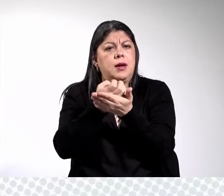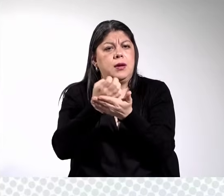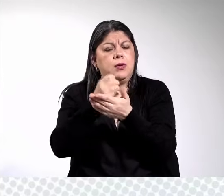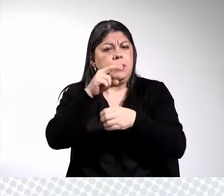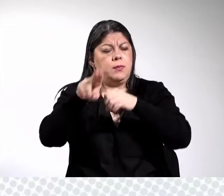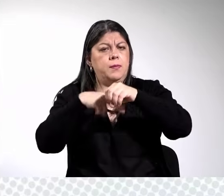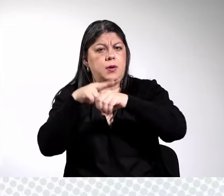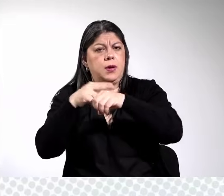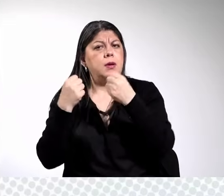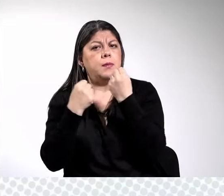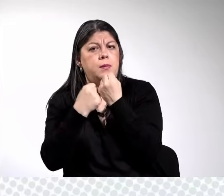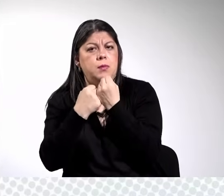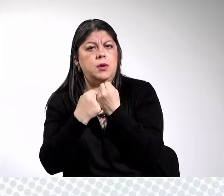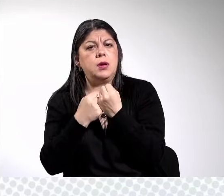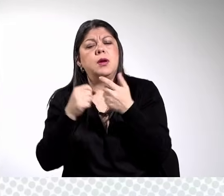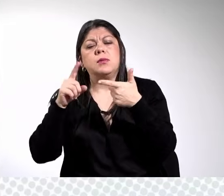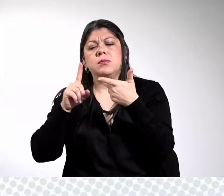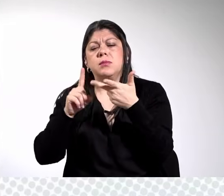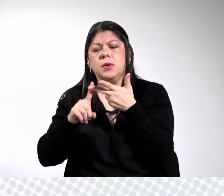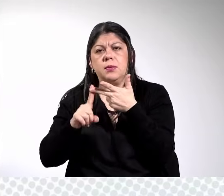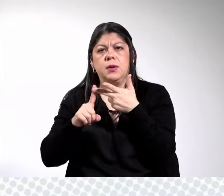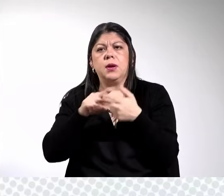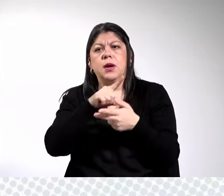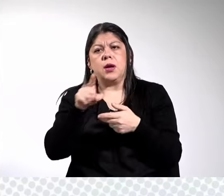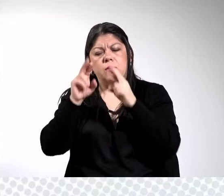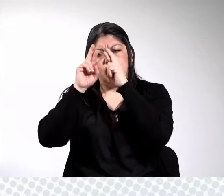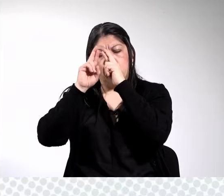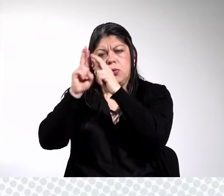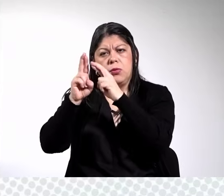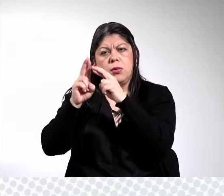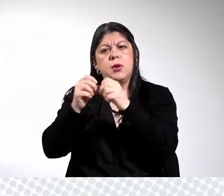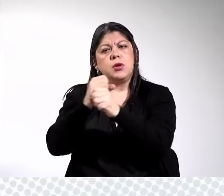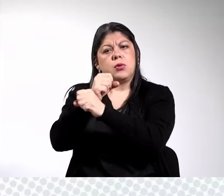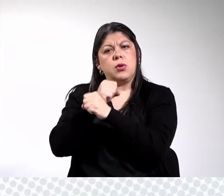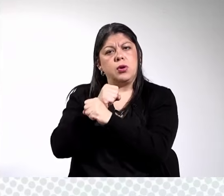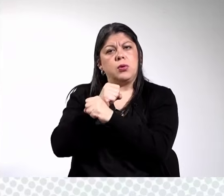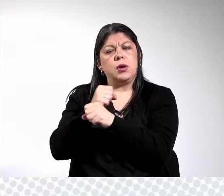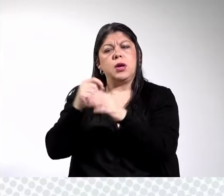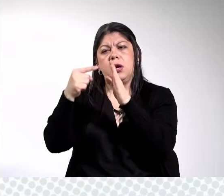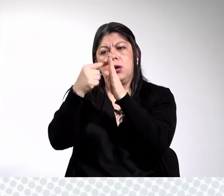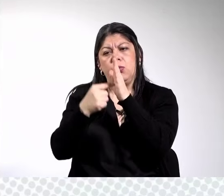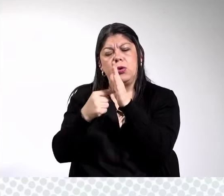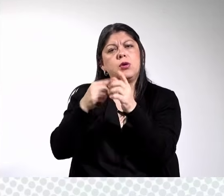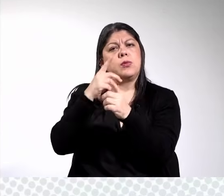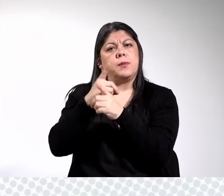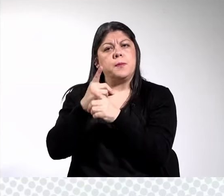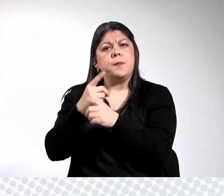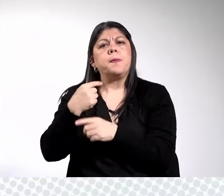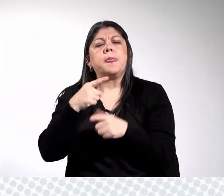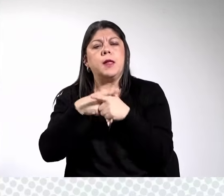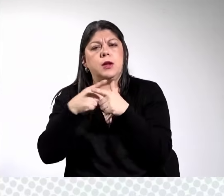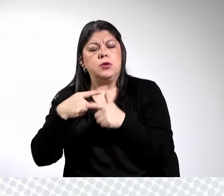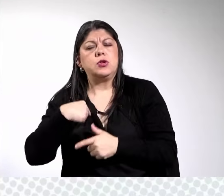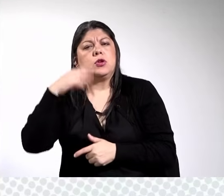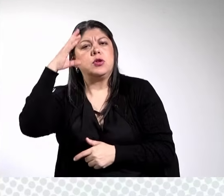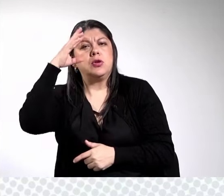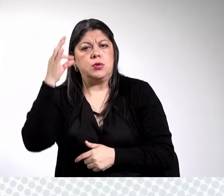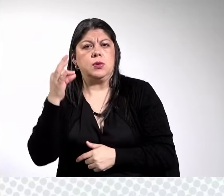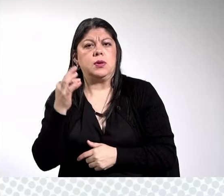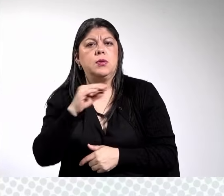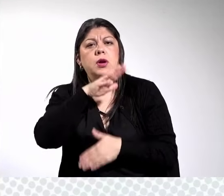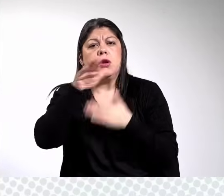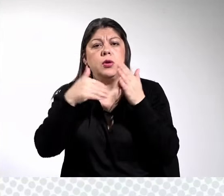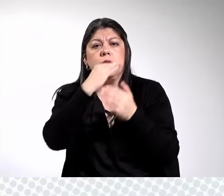nacional. Y lo otro es que tiene que ser con respeto y con seguridad y con registro adecuado. Entonces, yo creo que